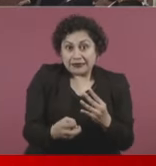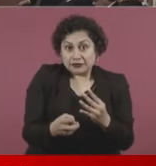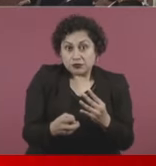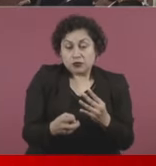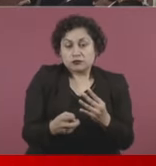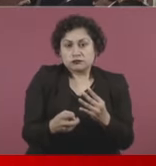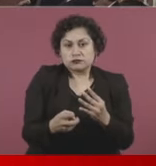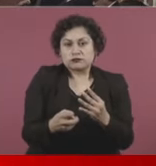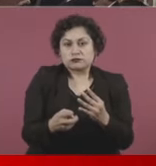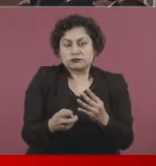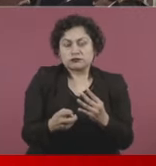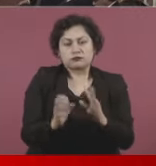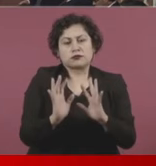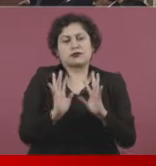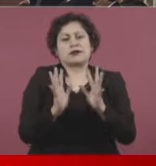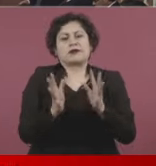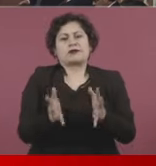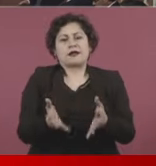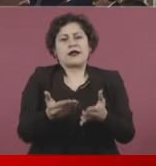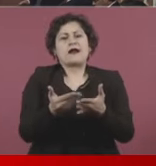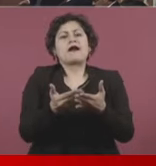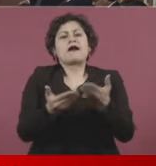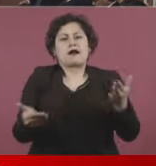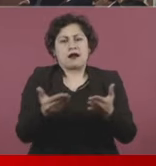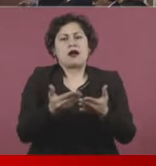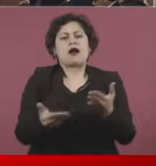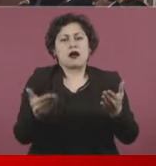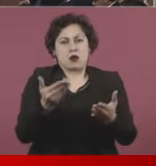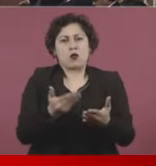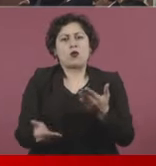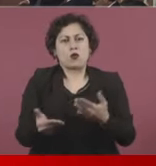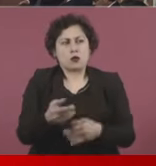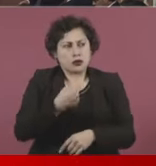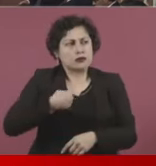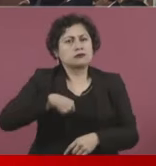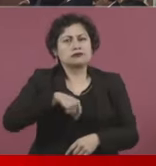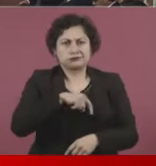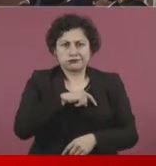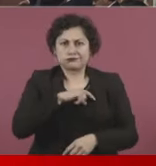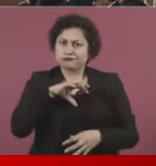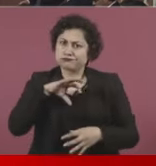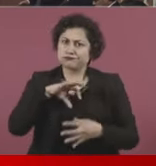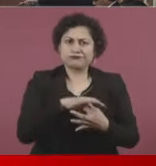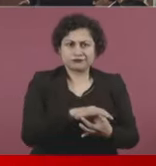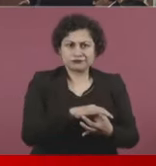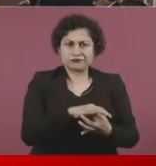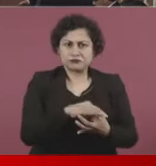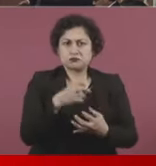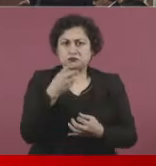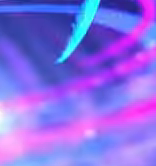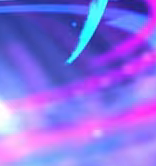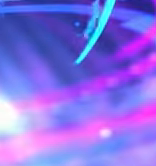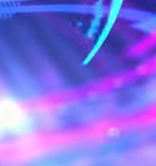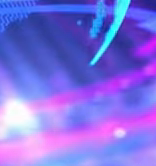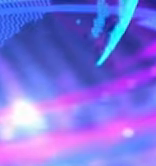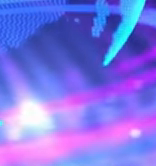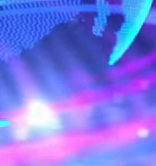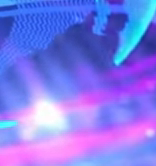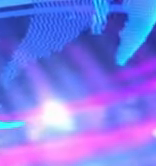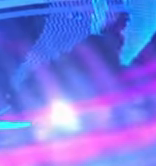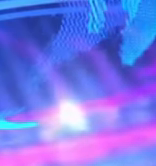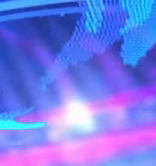práctica desde los orígenes del actual movimiento de transformación nacional.